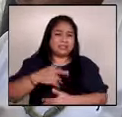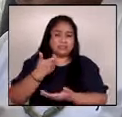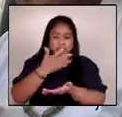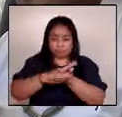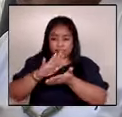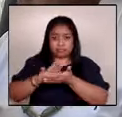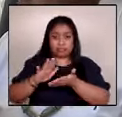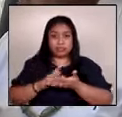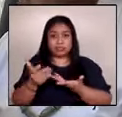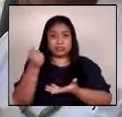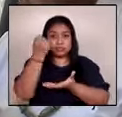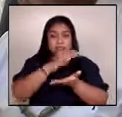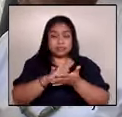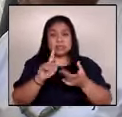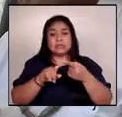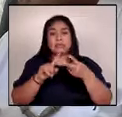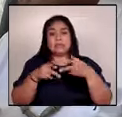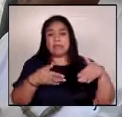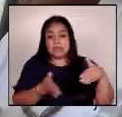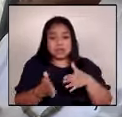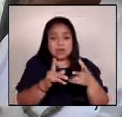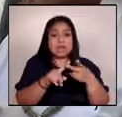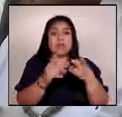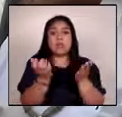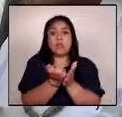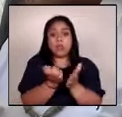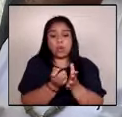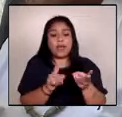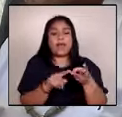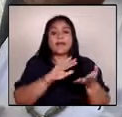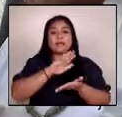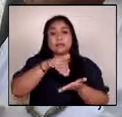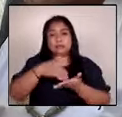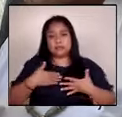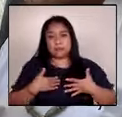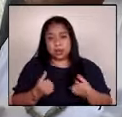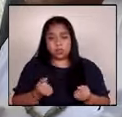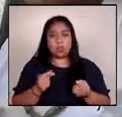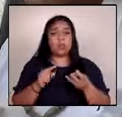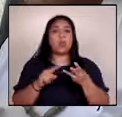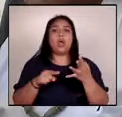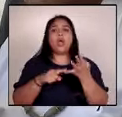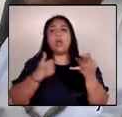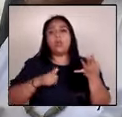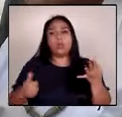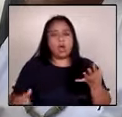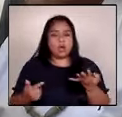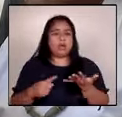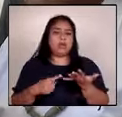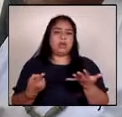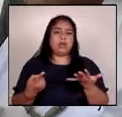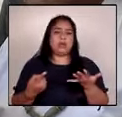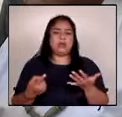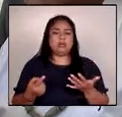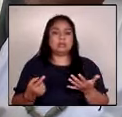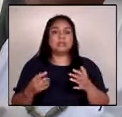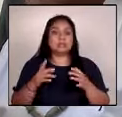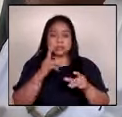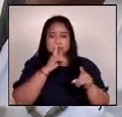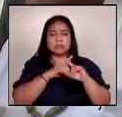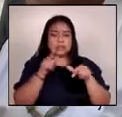pública, en carreteras, en escuelas, en puestos de salud, en agua potable, y